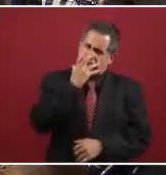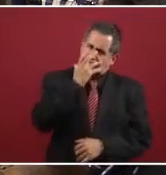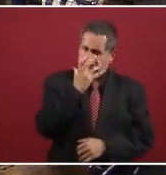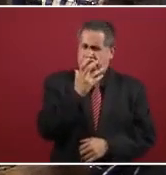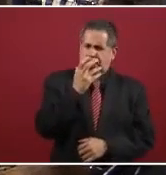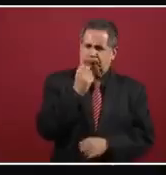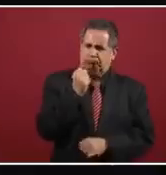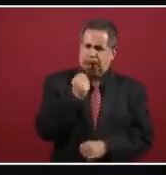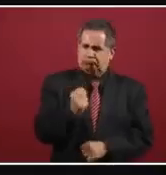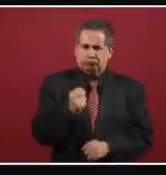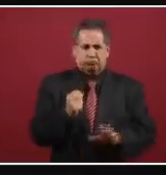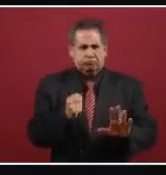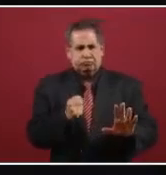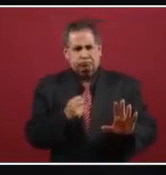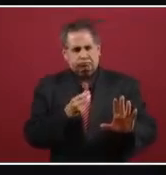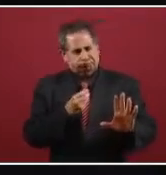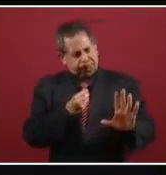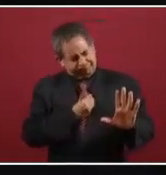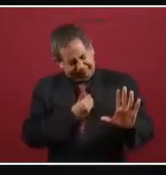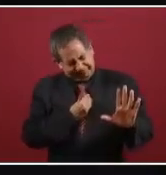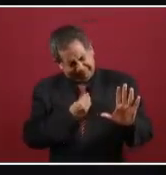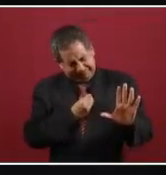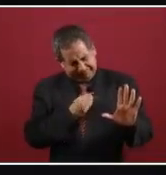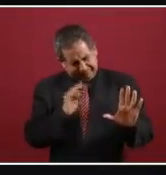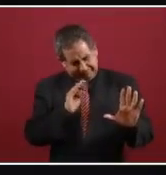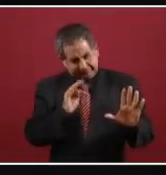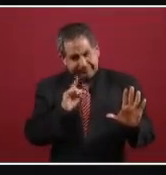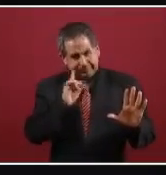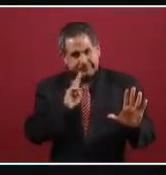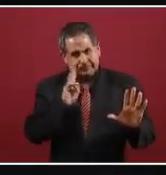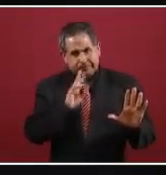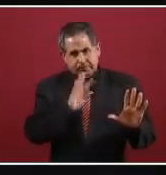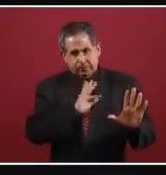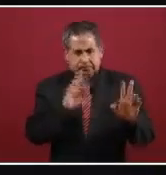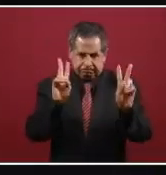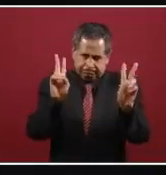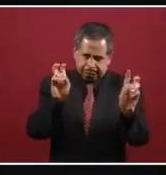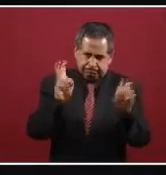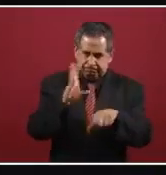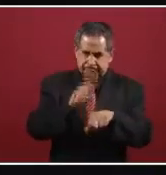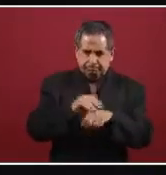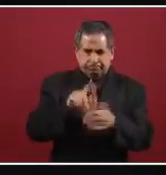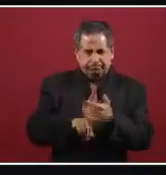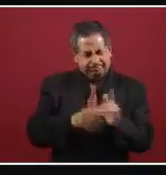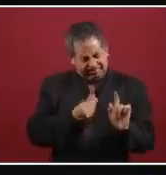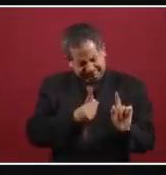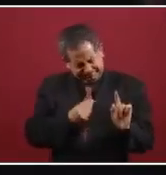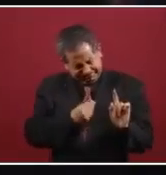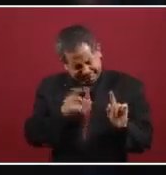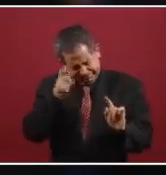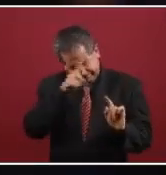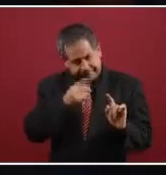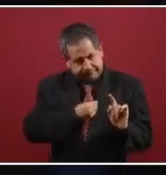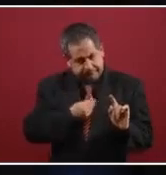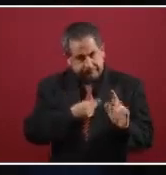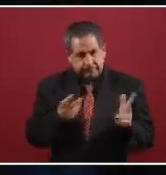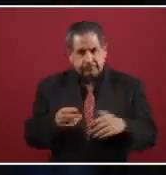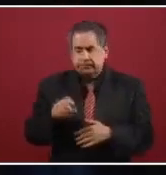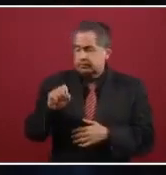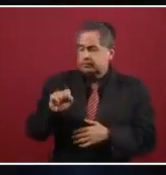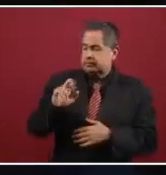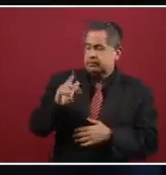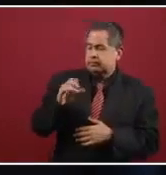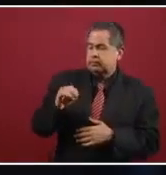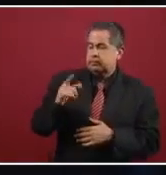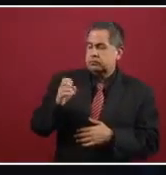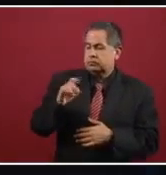actitud hasta de aguantar vara, si es posible el propio término, así lo empleó el embajador emérito Sergio González